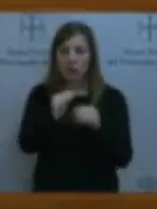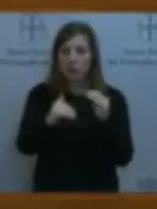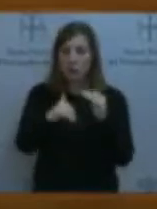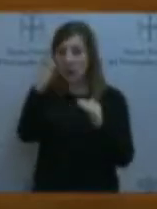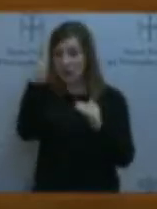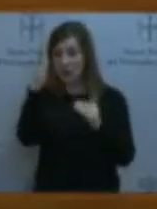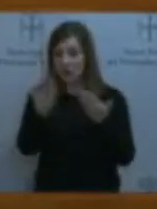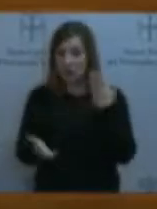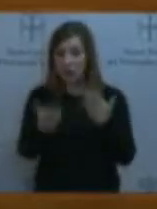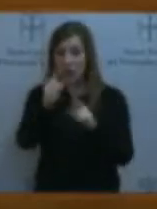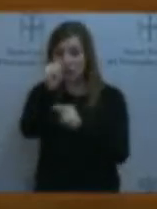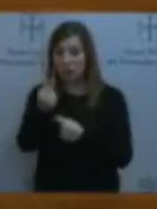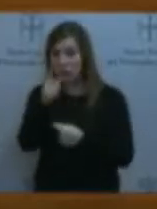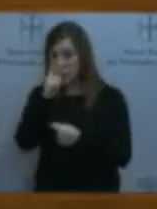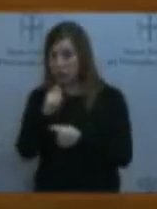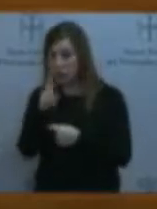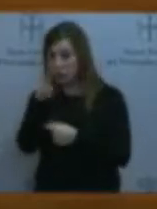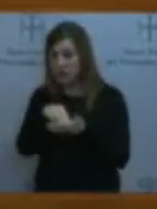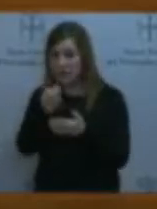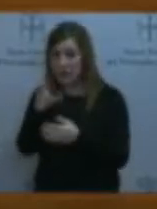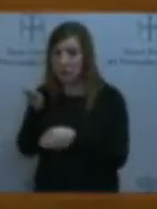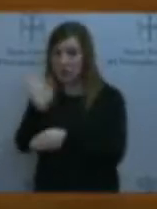presupuestos presentados en 2015 que ustedes retiraron.